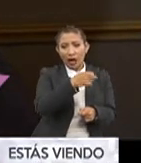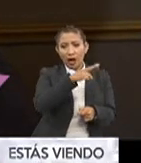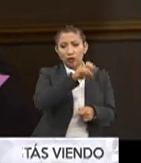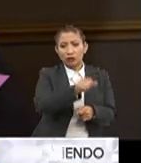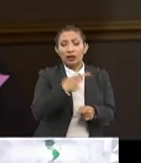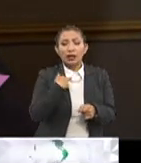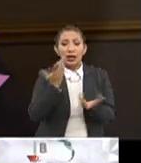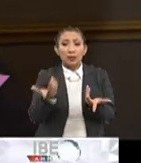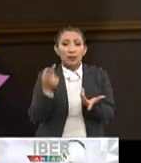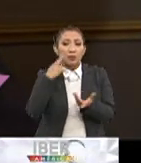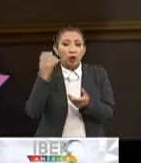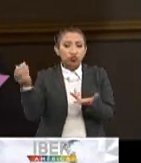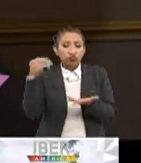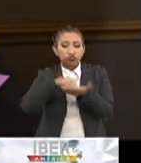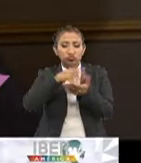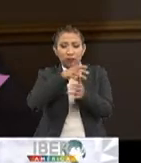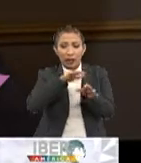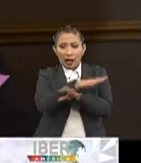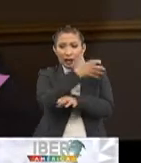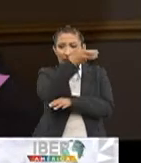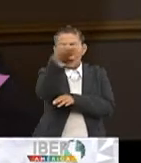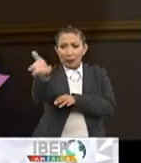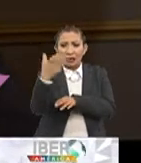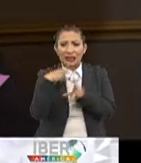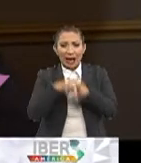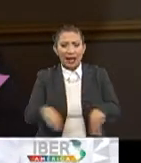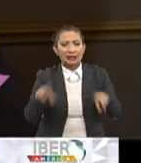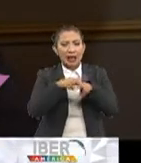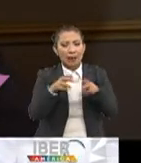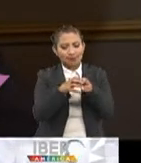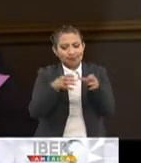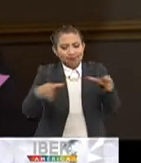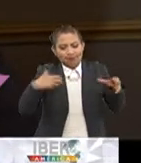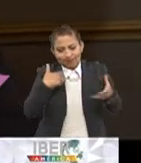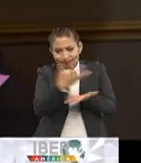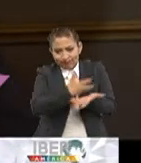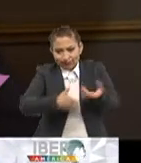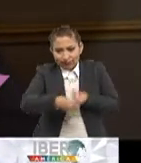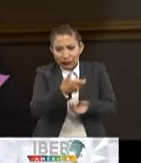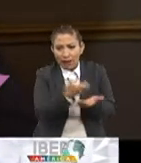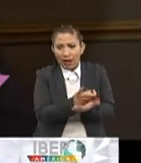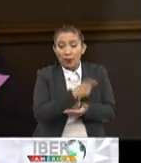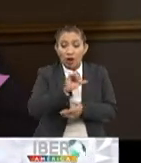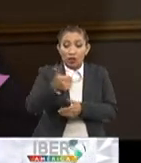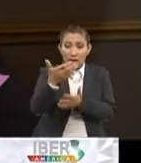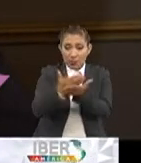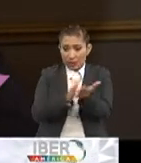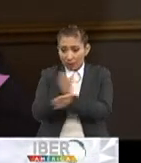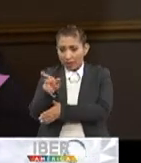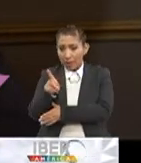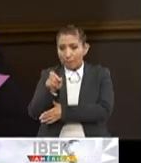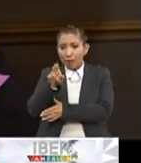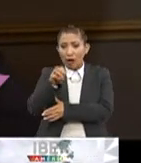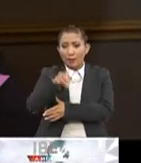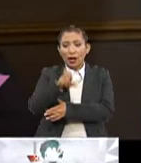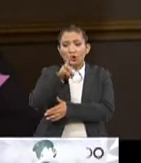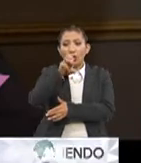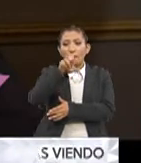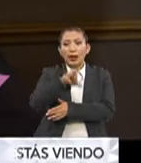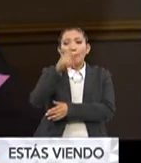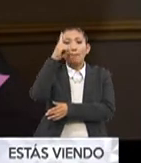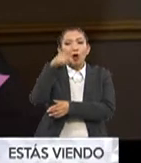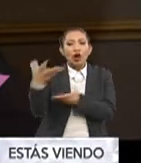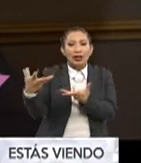for integrating climate change into long-run macroeconomic analysis, and the other half to Paul M.